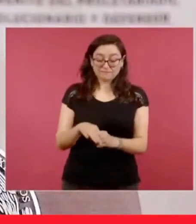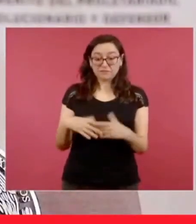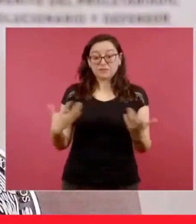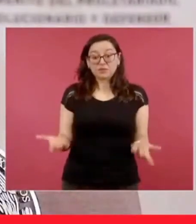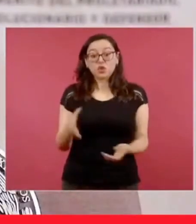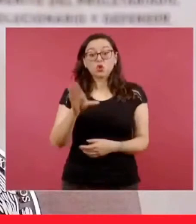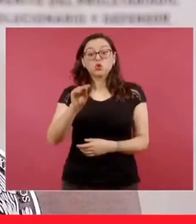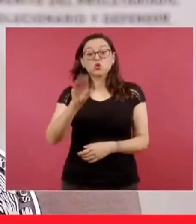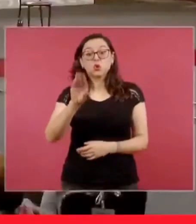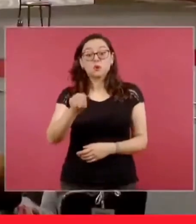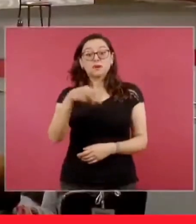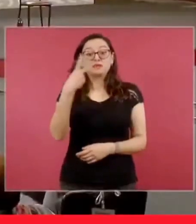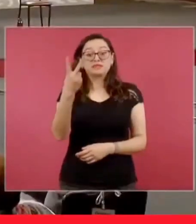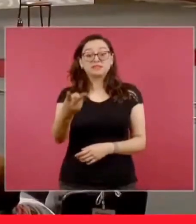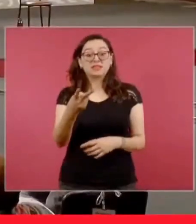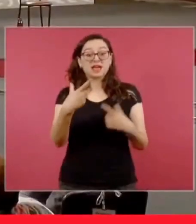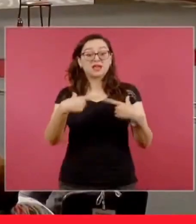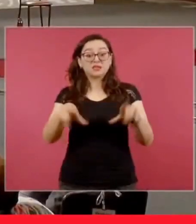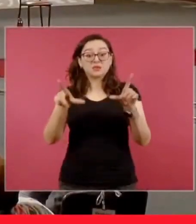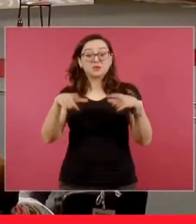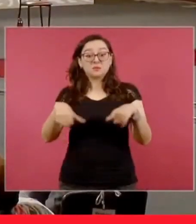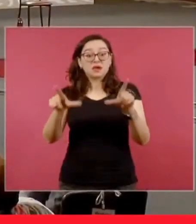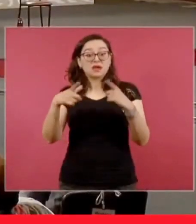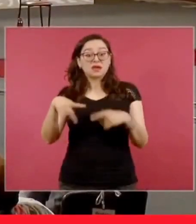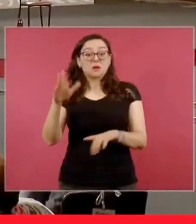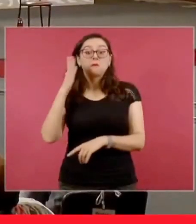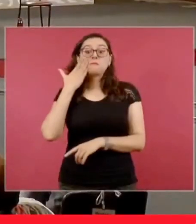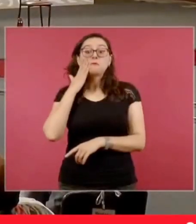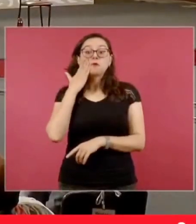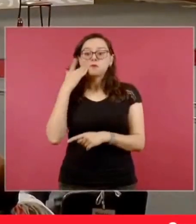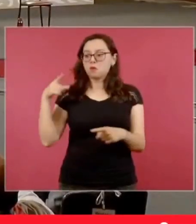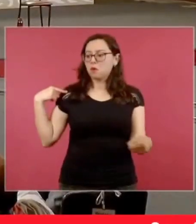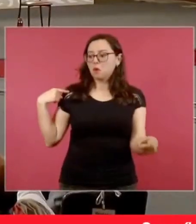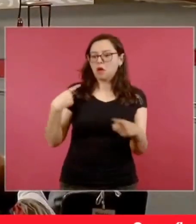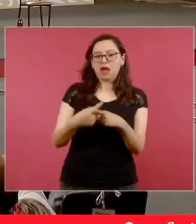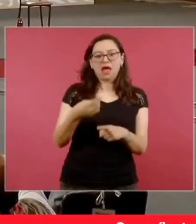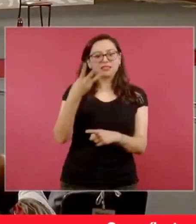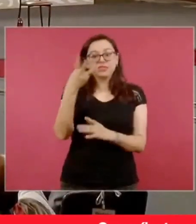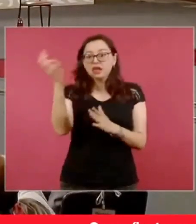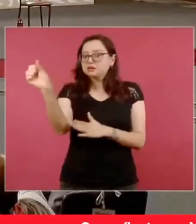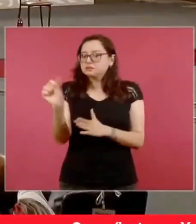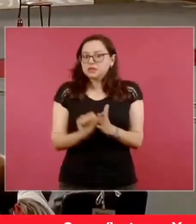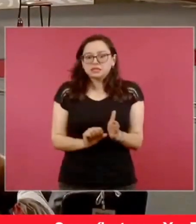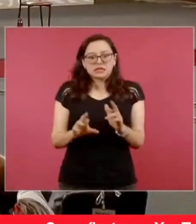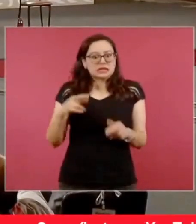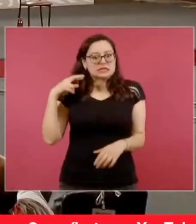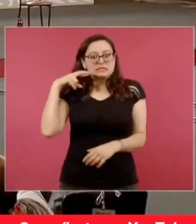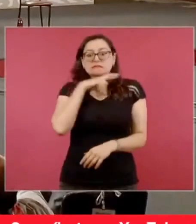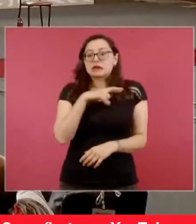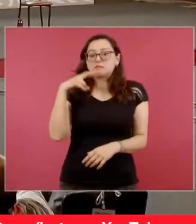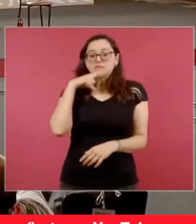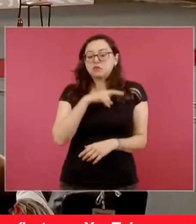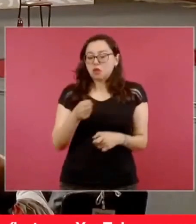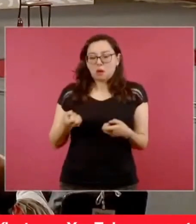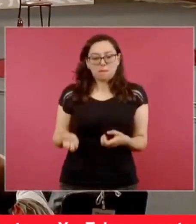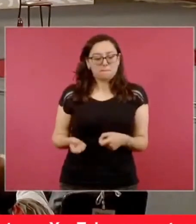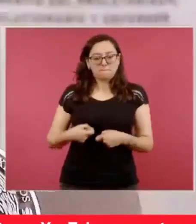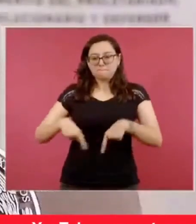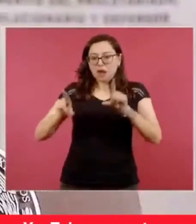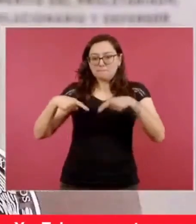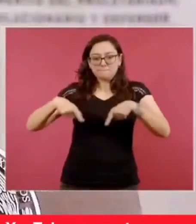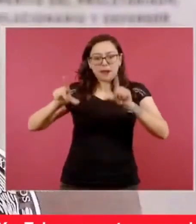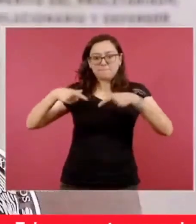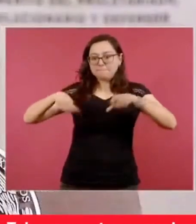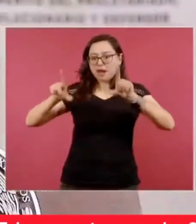páginas de Facebook que fueron creadas en los últimos 3 meses por un grupo de empresas para sumarse a la campaña contra el presidente